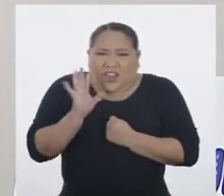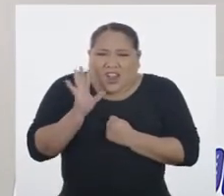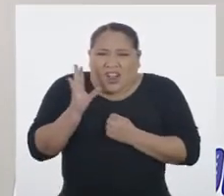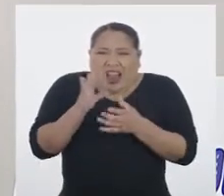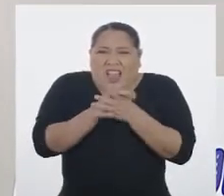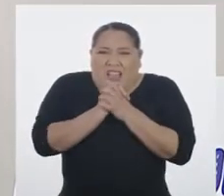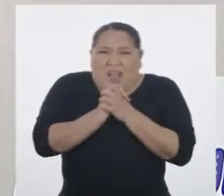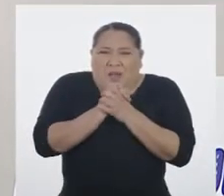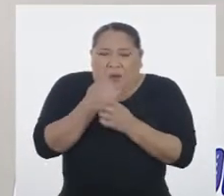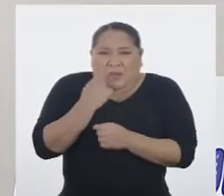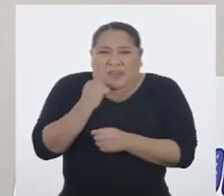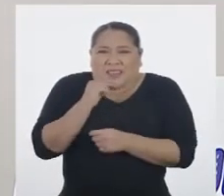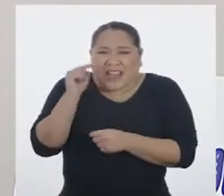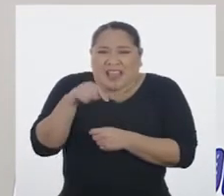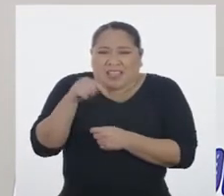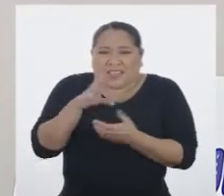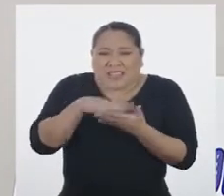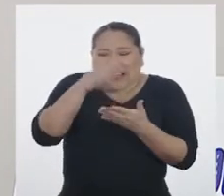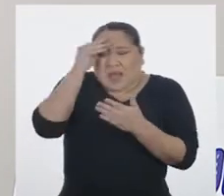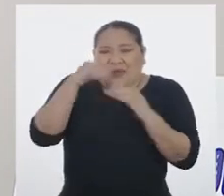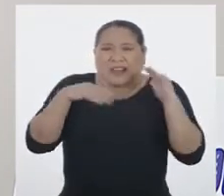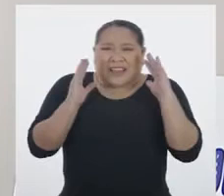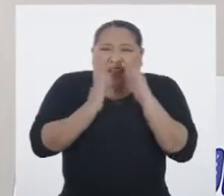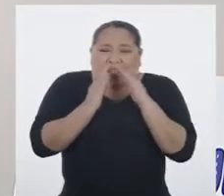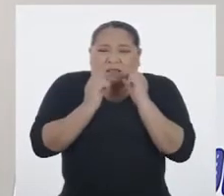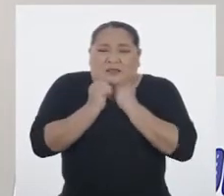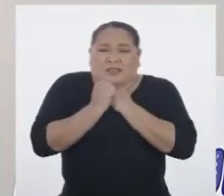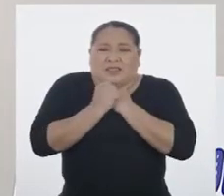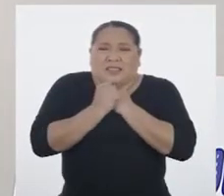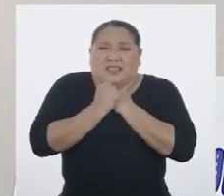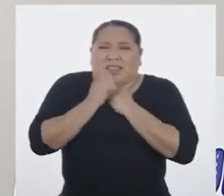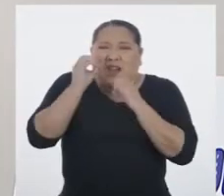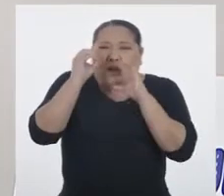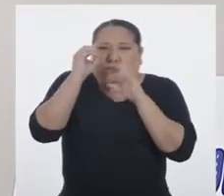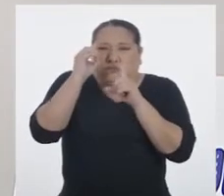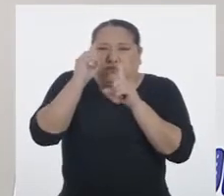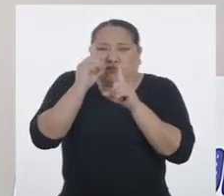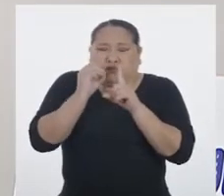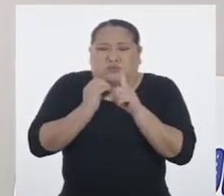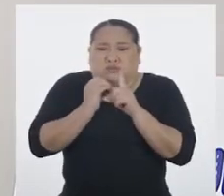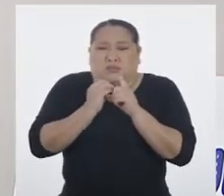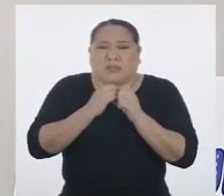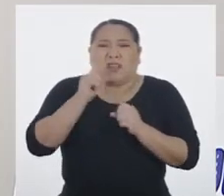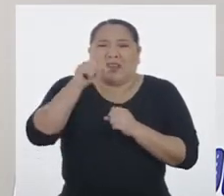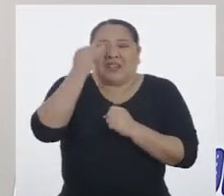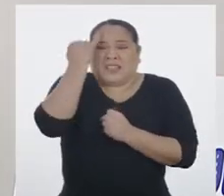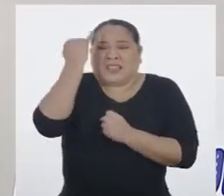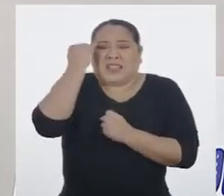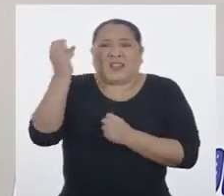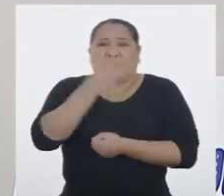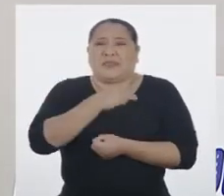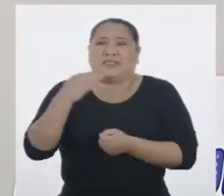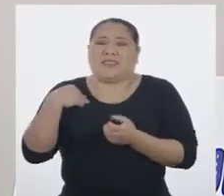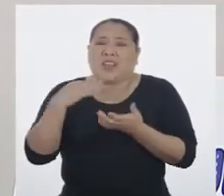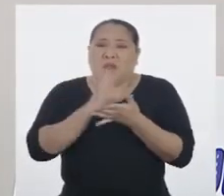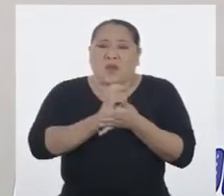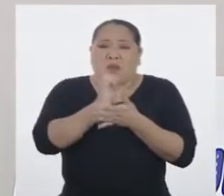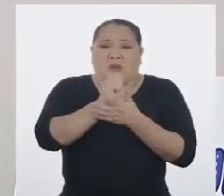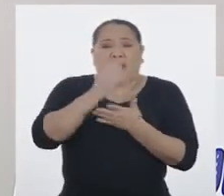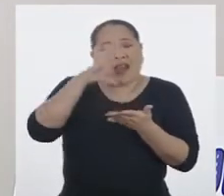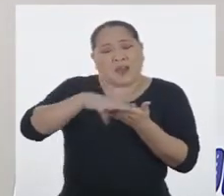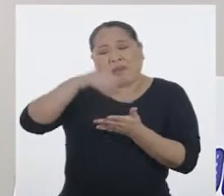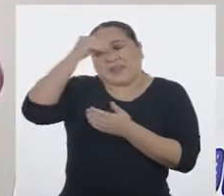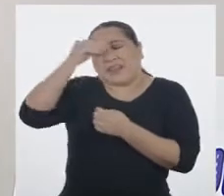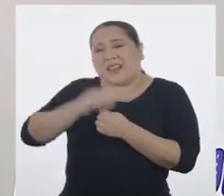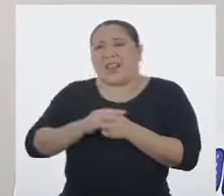Ay, hola amigas y amigos, eso es Aprende en Casa, a 0 grados centígrados, una iniciativa del Ministerio